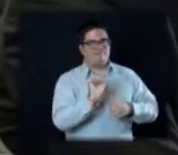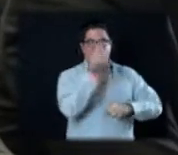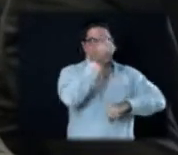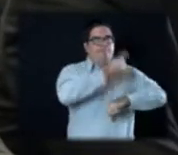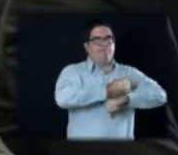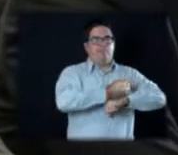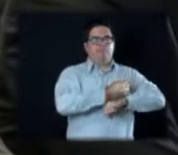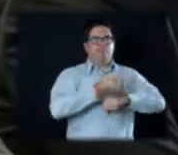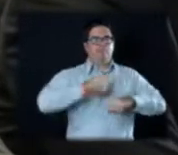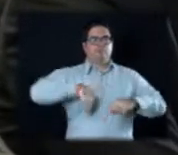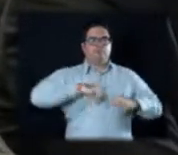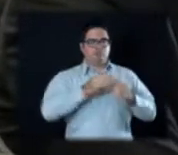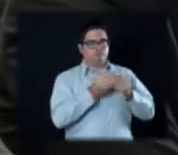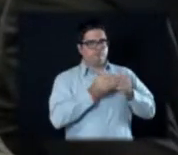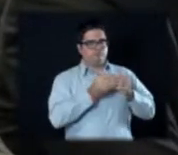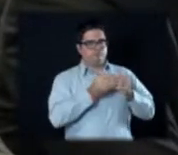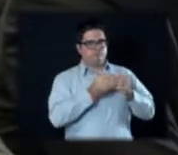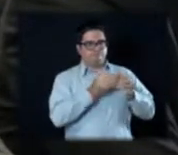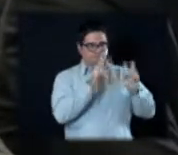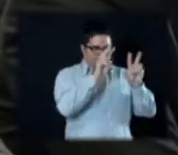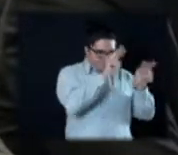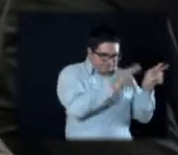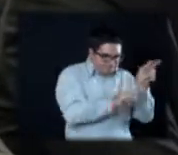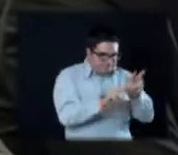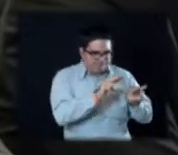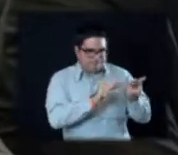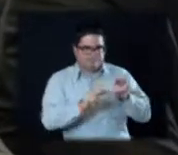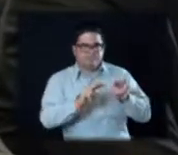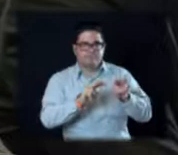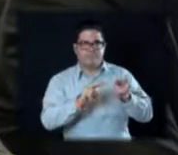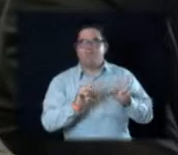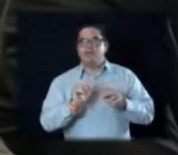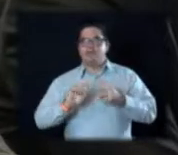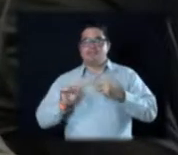mirar uno de los problemas que hemos tenido desde el primer día.